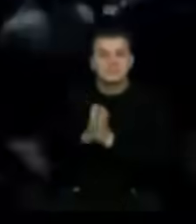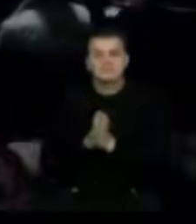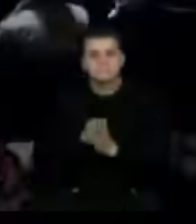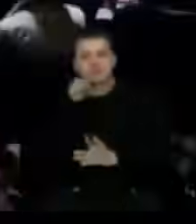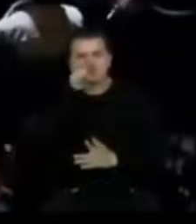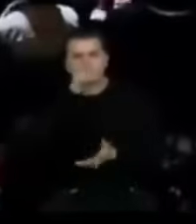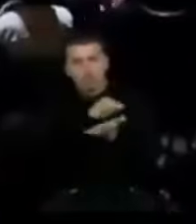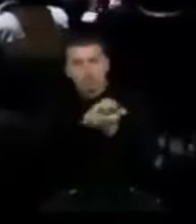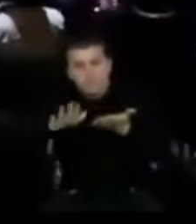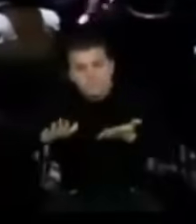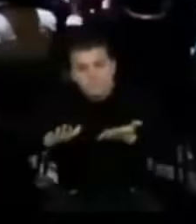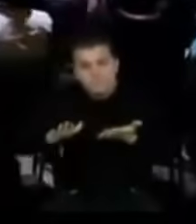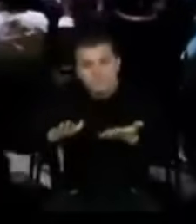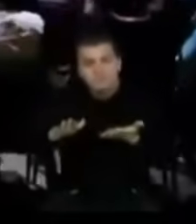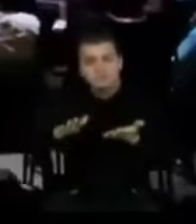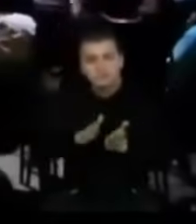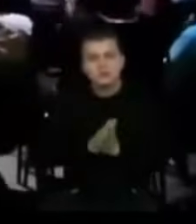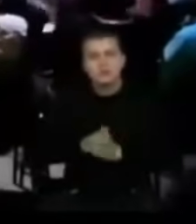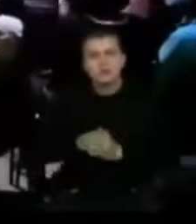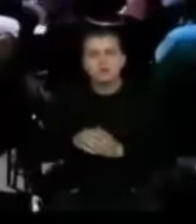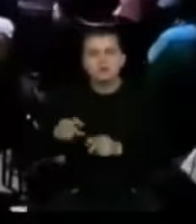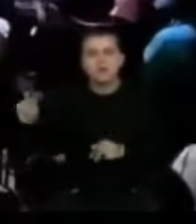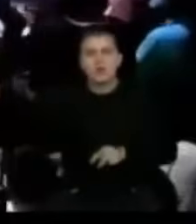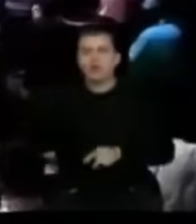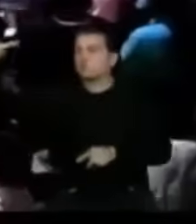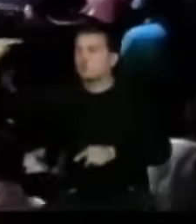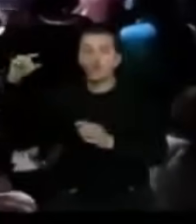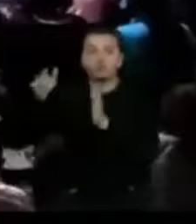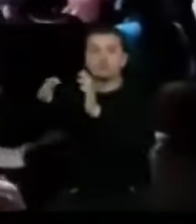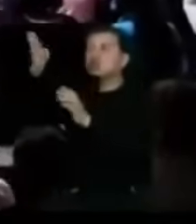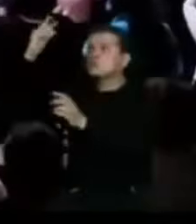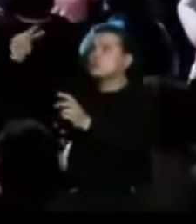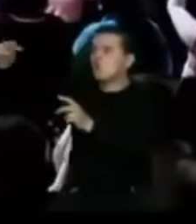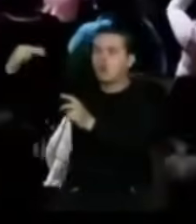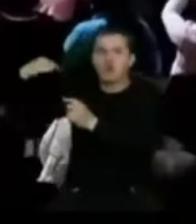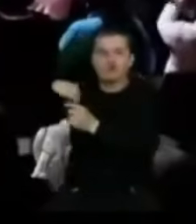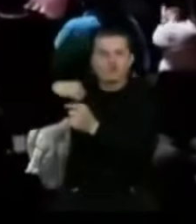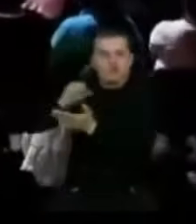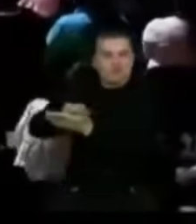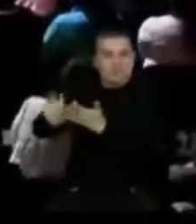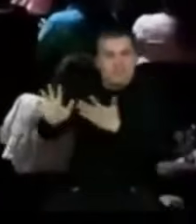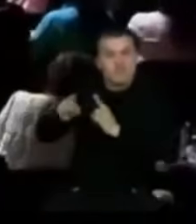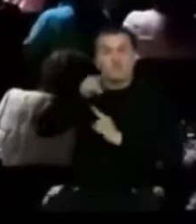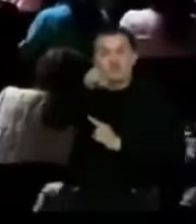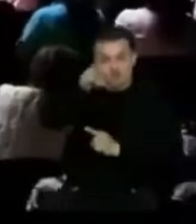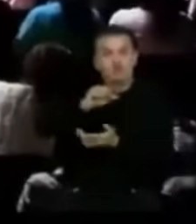Tú eres santo ante los ojos de Dios, y eso habla de tu identidad.